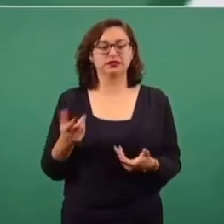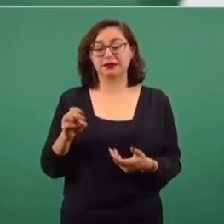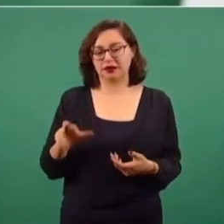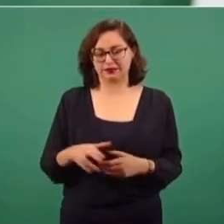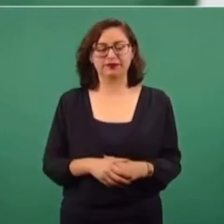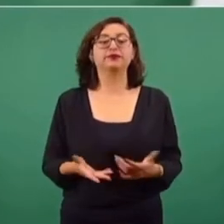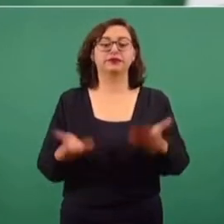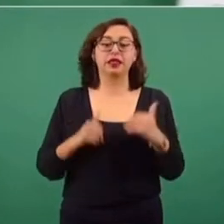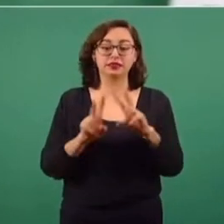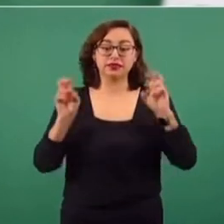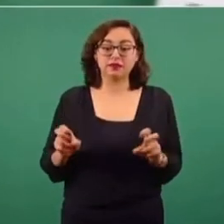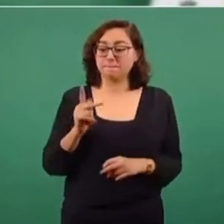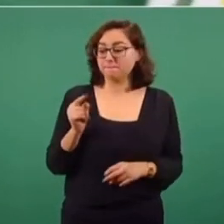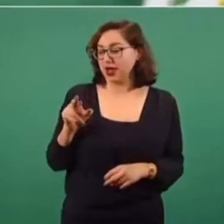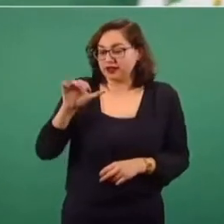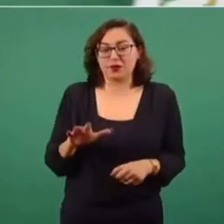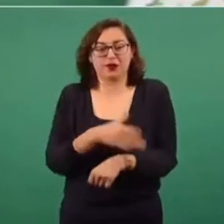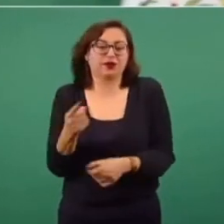Acerca del nombre de la vacuna, pues es la patria.